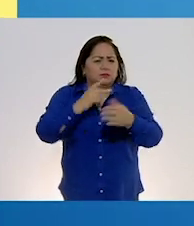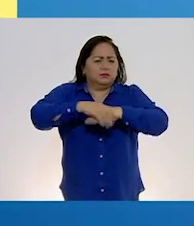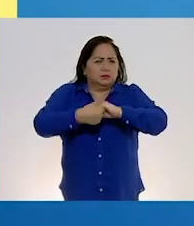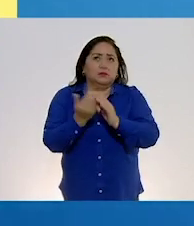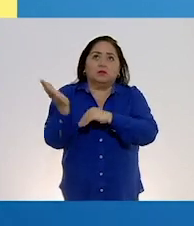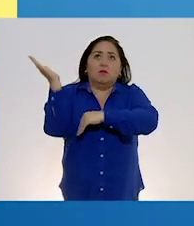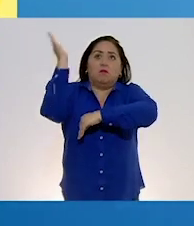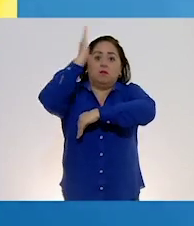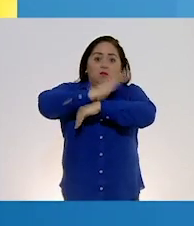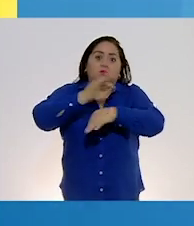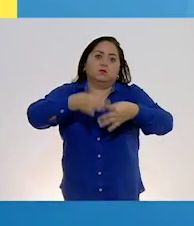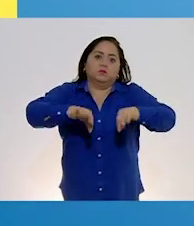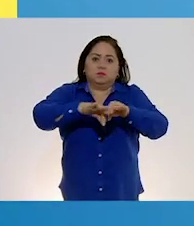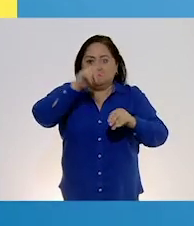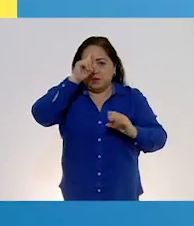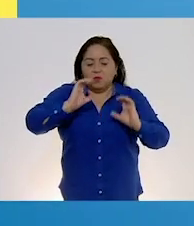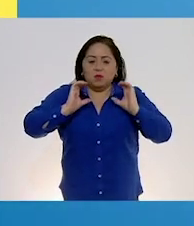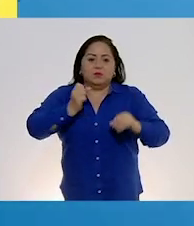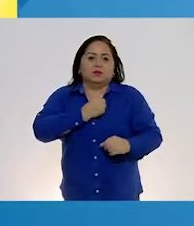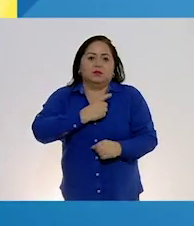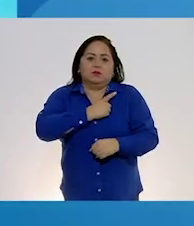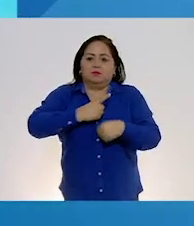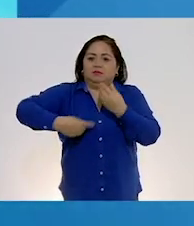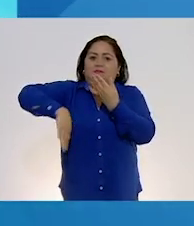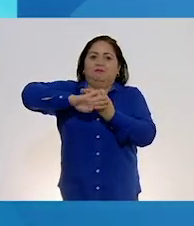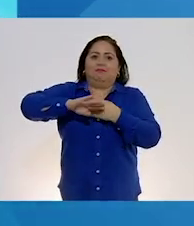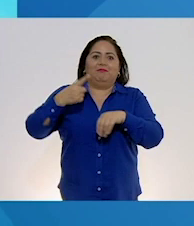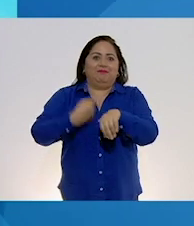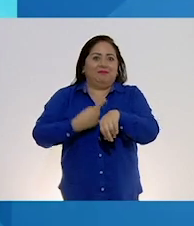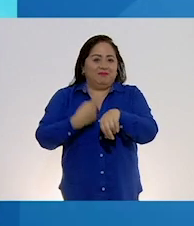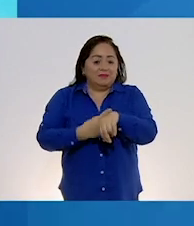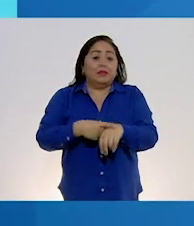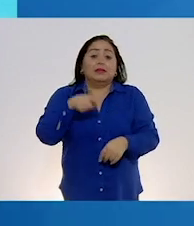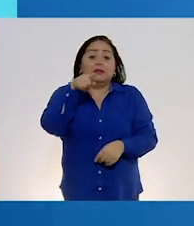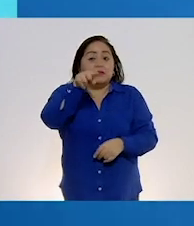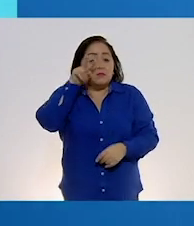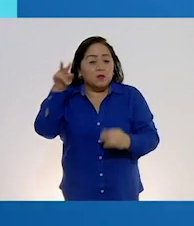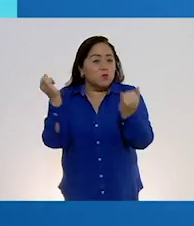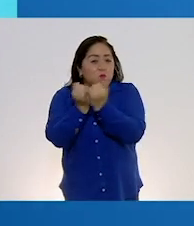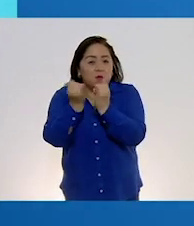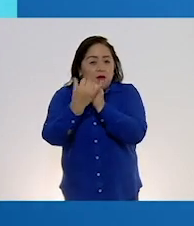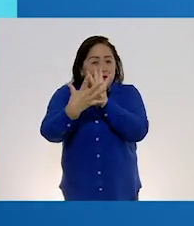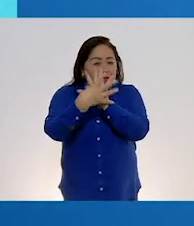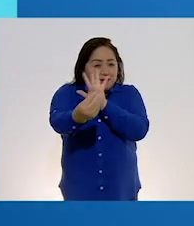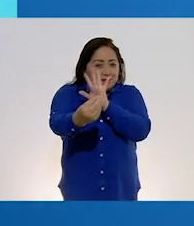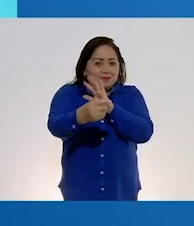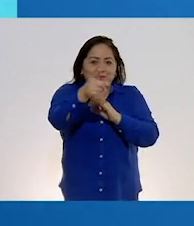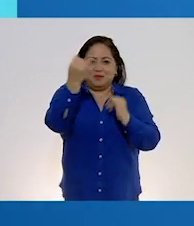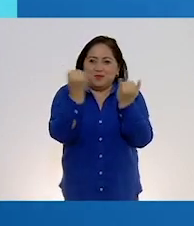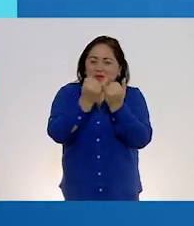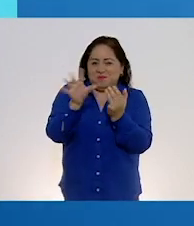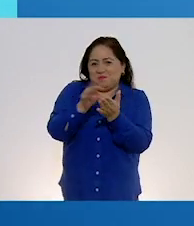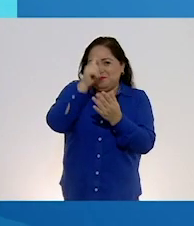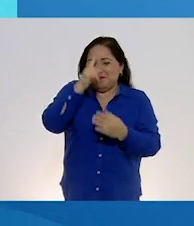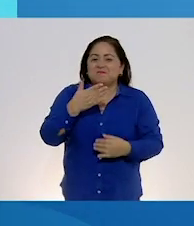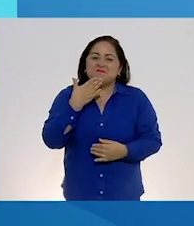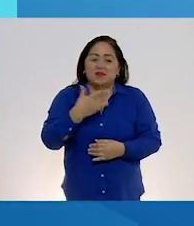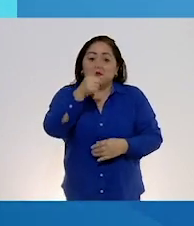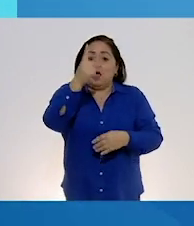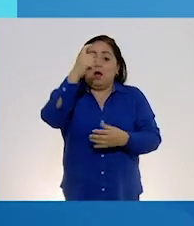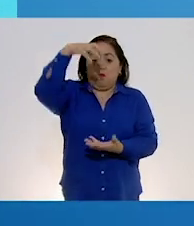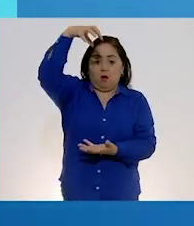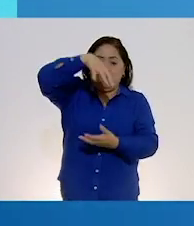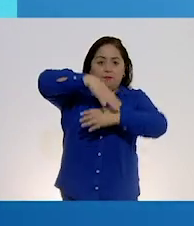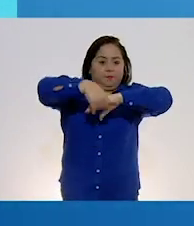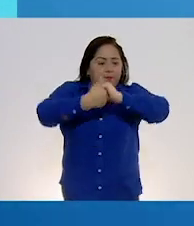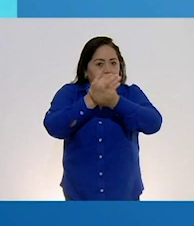es importante para prevenir cualquier enfermedad. Sigue estos pasos para hacerlo correctamente. Moja tus